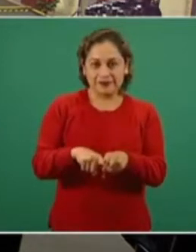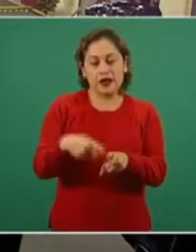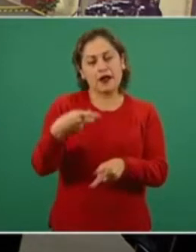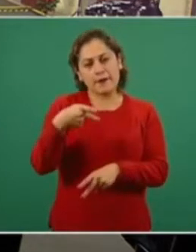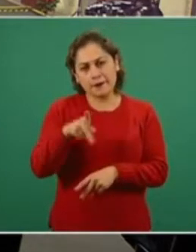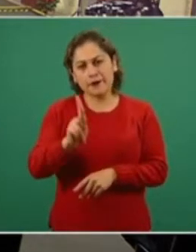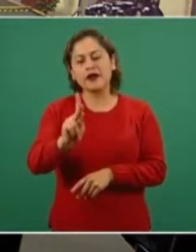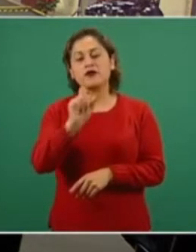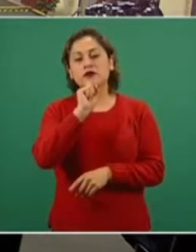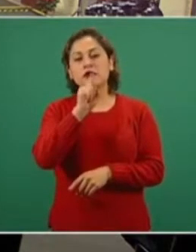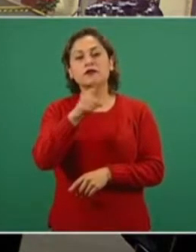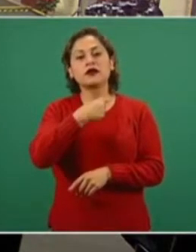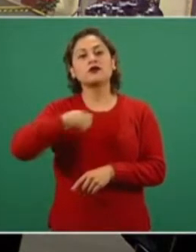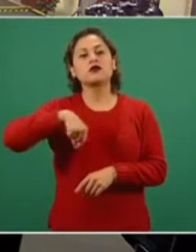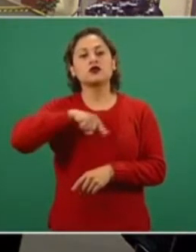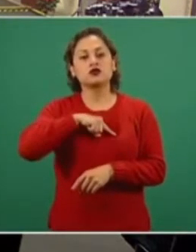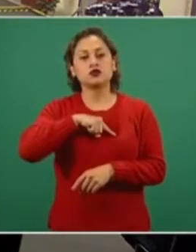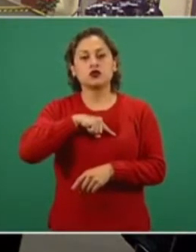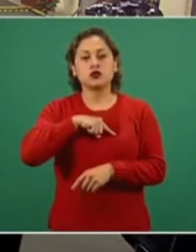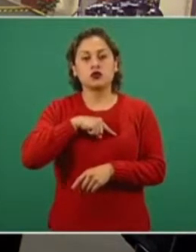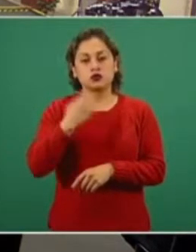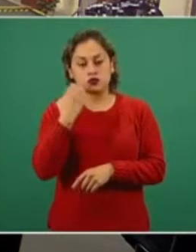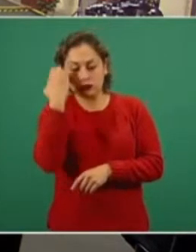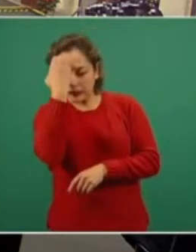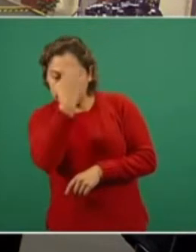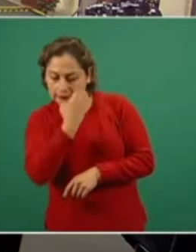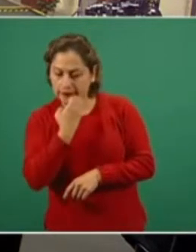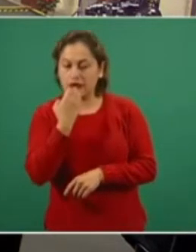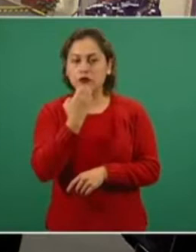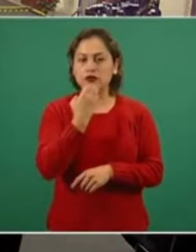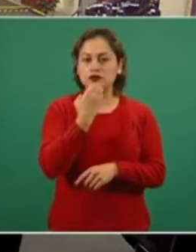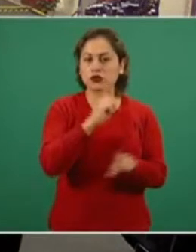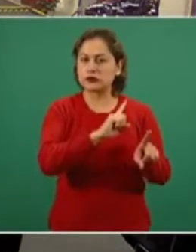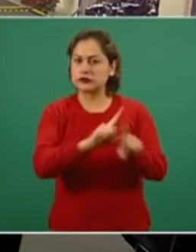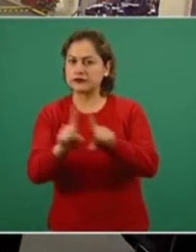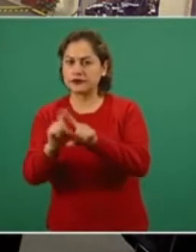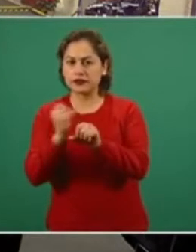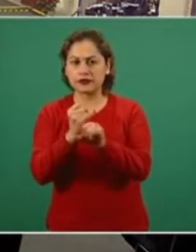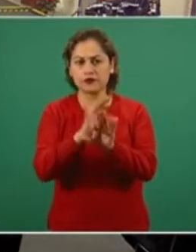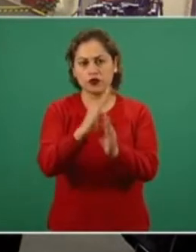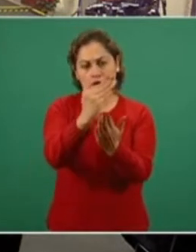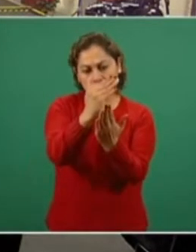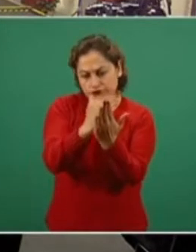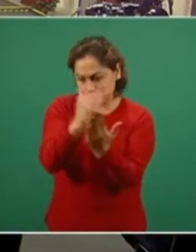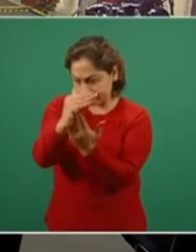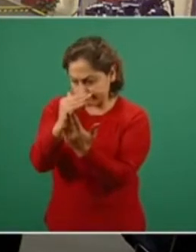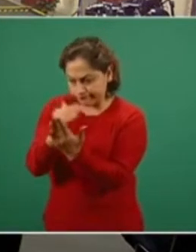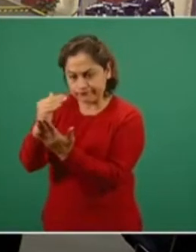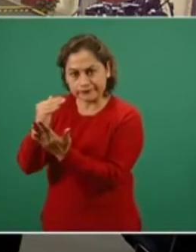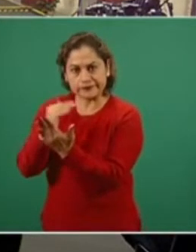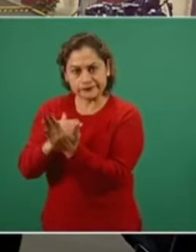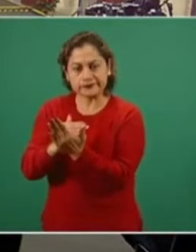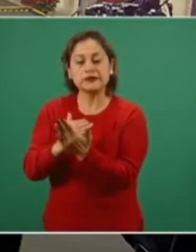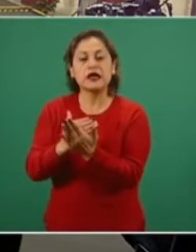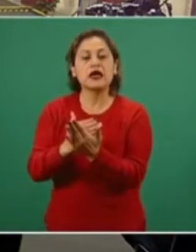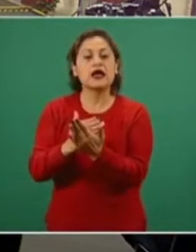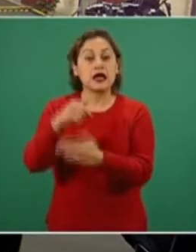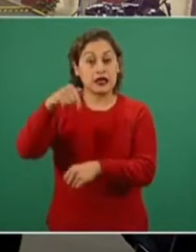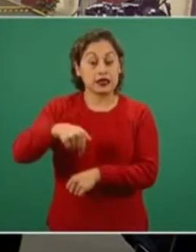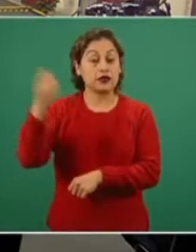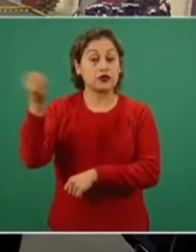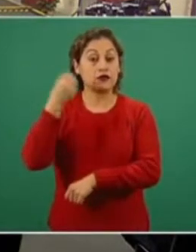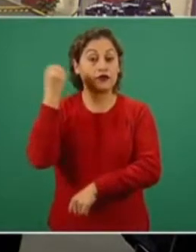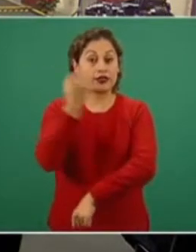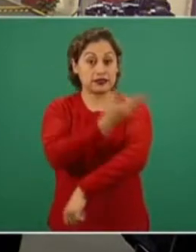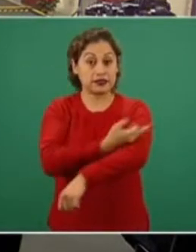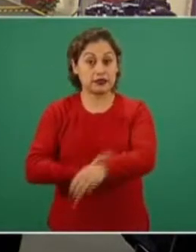Estuvimos revisando un poco los formatos. A veces hay formatos en los que se presentan las conferencias vespertinas